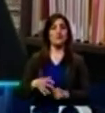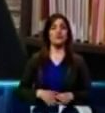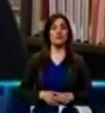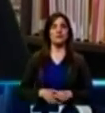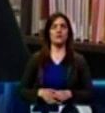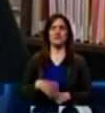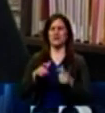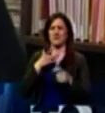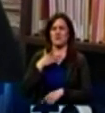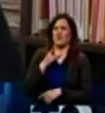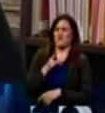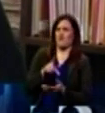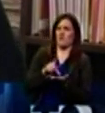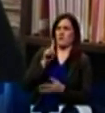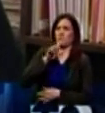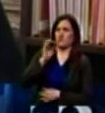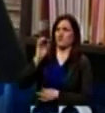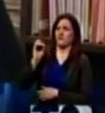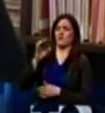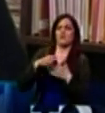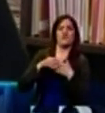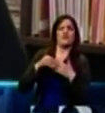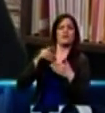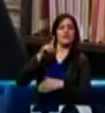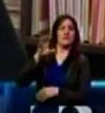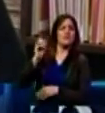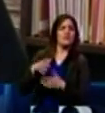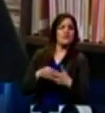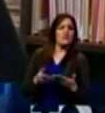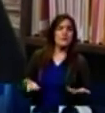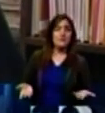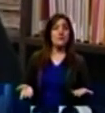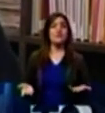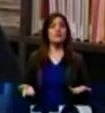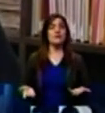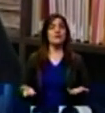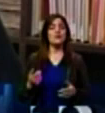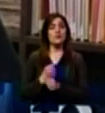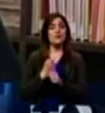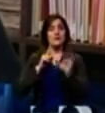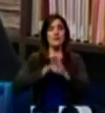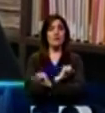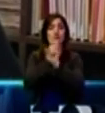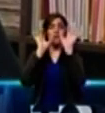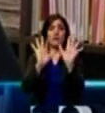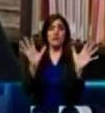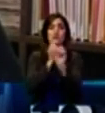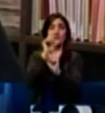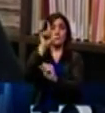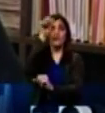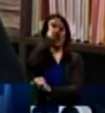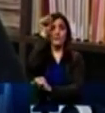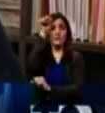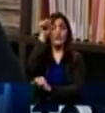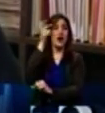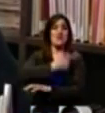le paguen $100, $150 al mes trabajando, te digo, porque esos casos tenemos desde 6 de la mañana a 10 de la noche, de lunes a domingo,